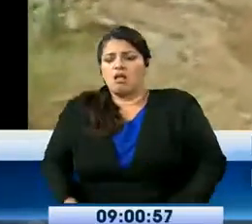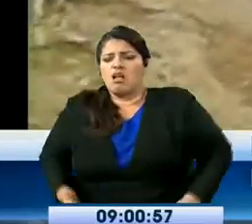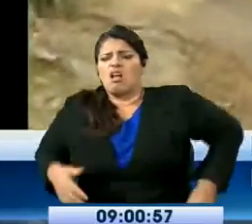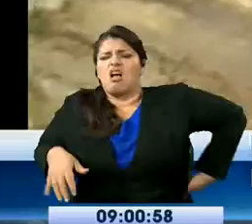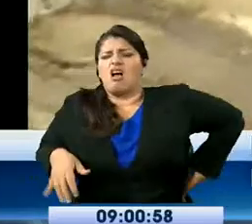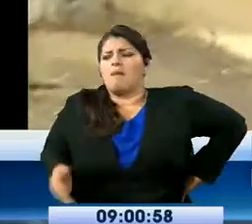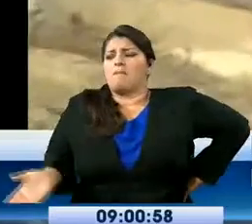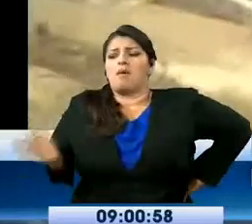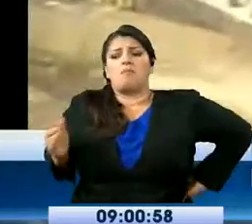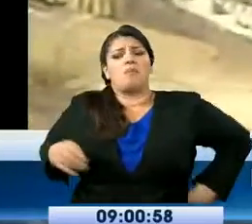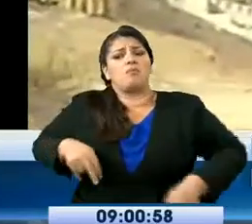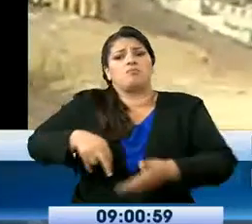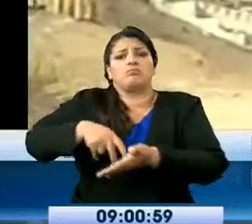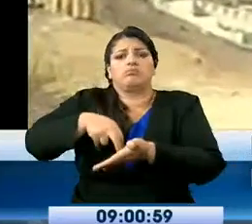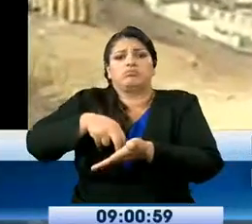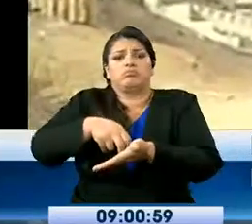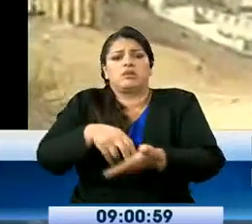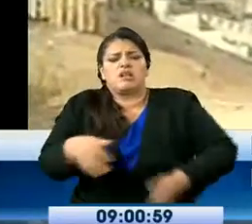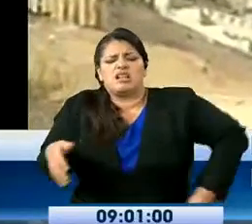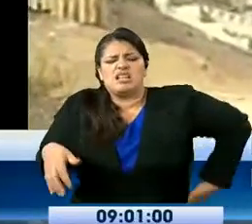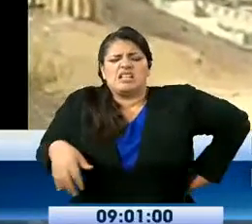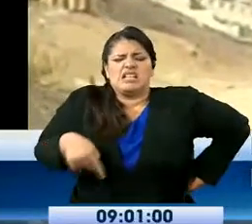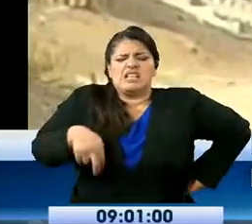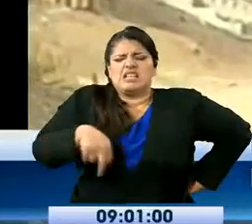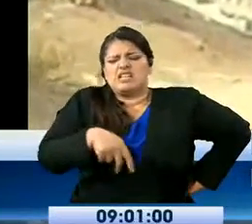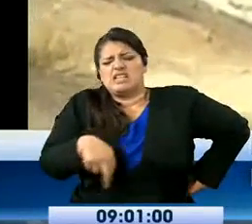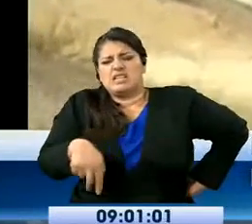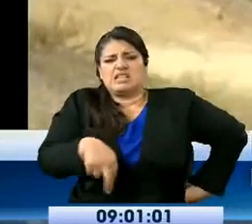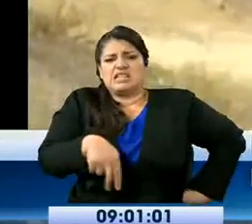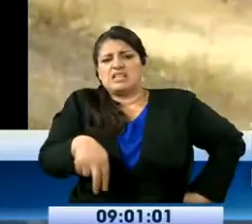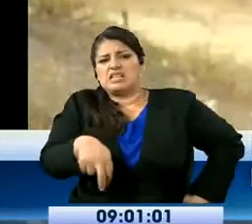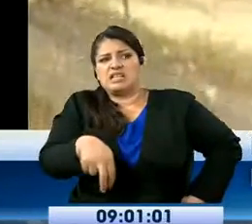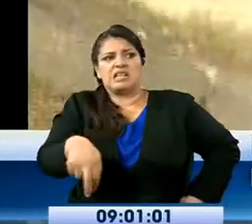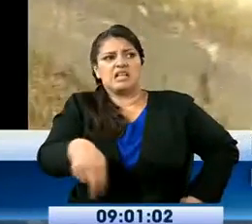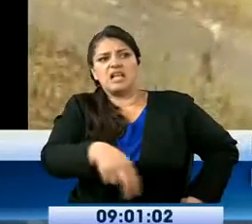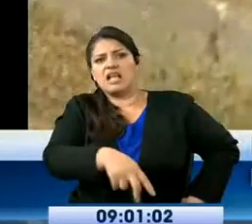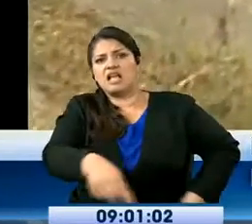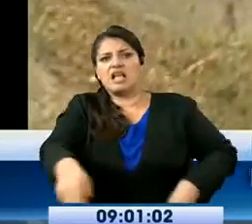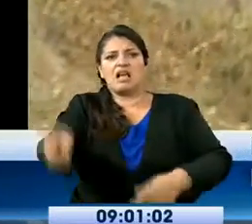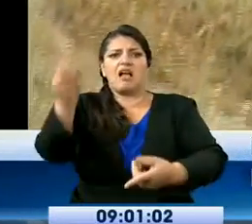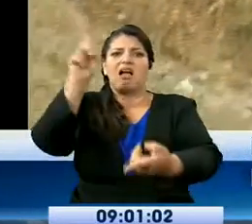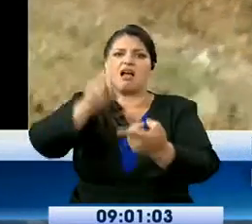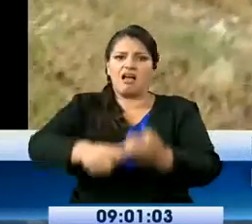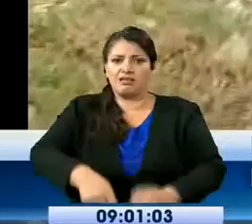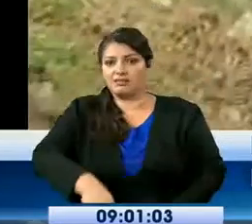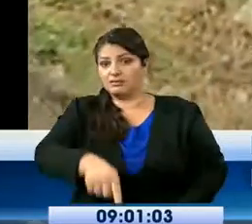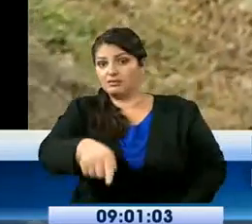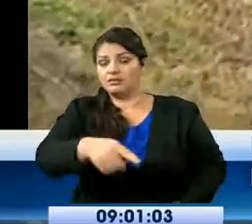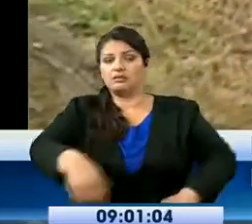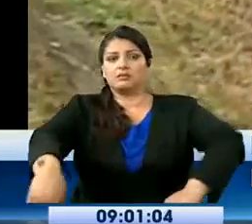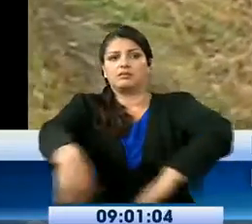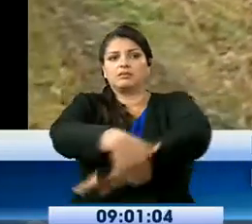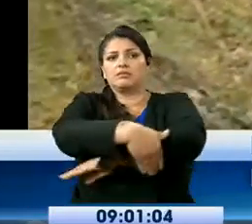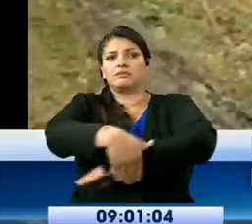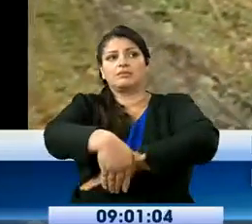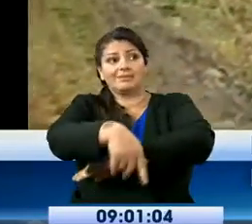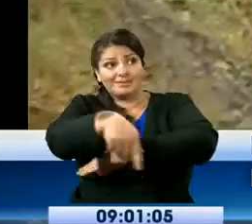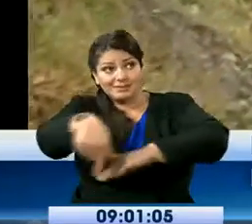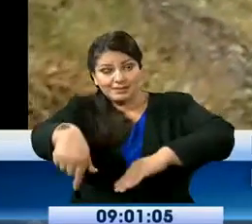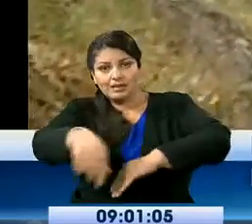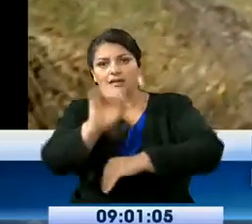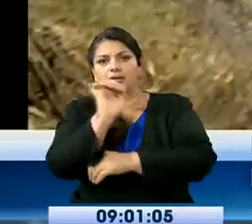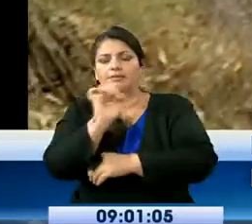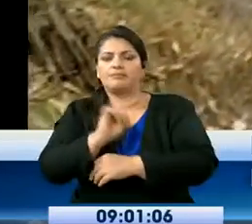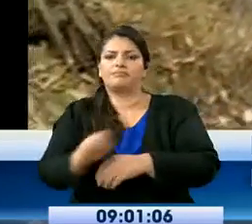nosotros caminar, porque aquí la tenemos que sacar allá al pulso, tal vez hasta ya dando a luz la mujer aquí ya en los brazos, porque aquí no hay una emergencia